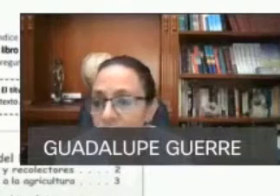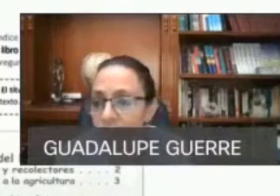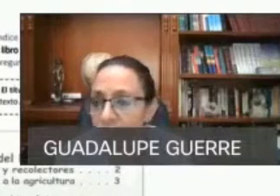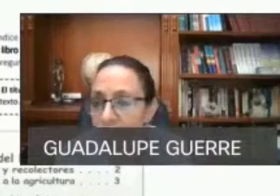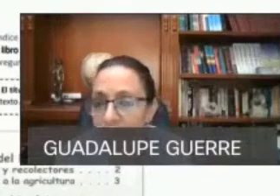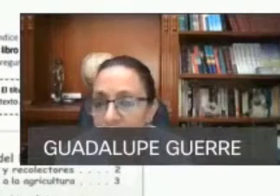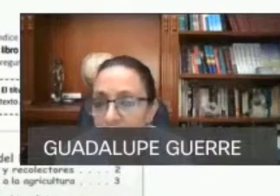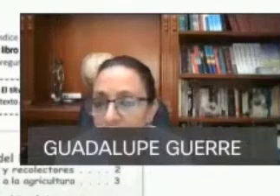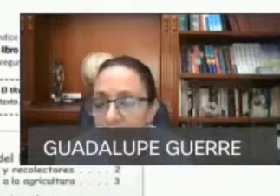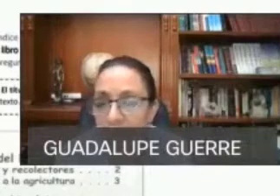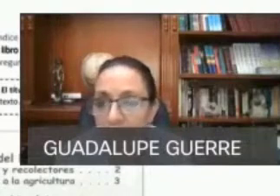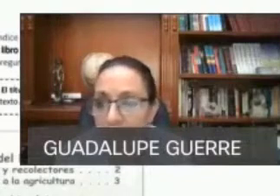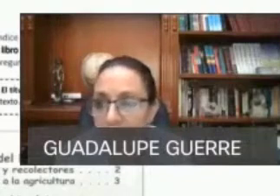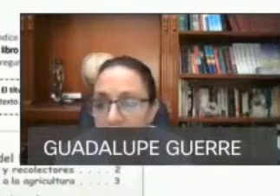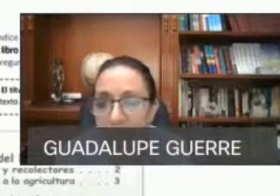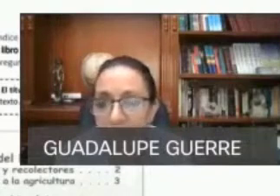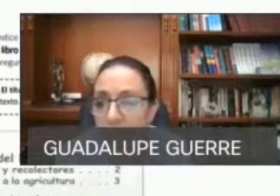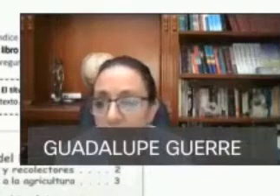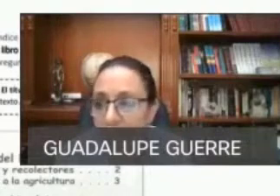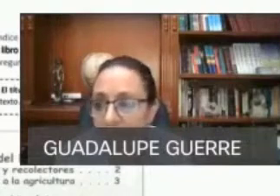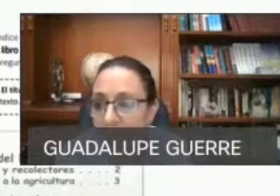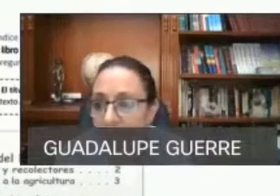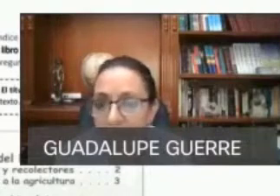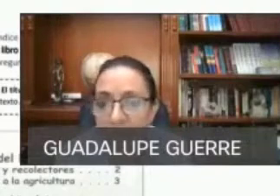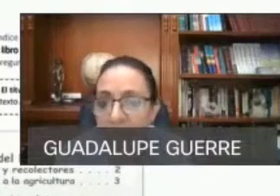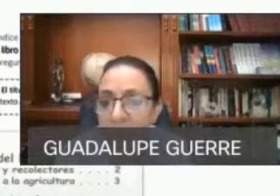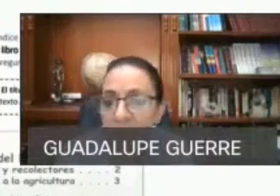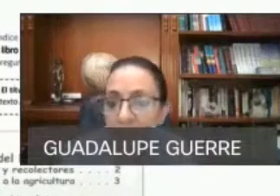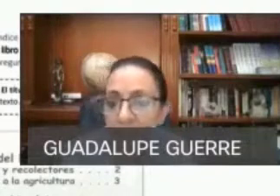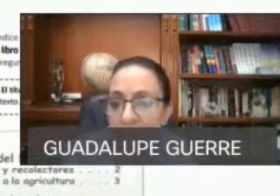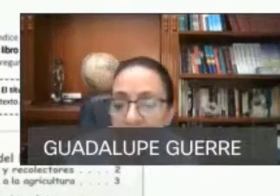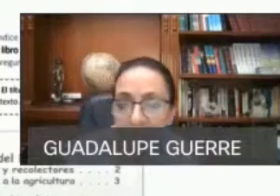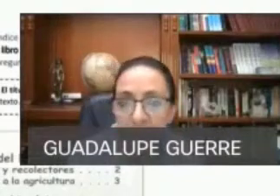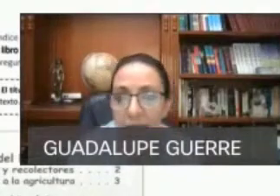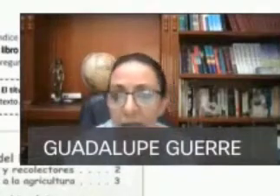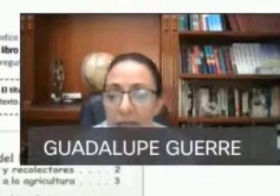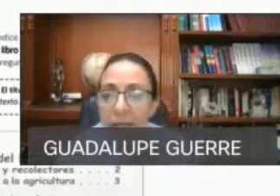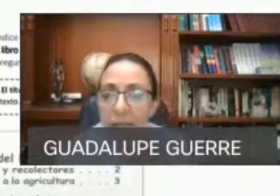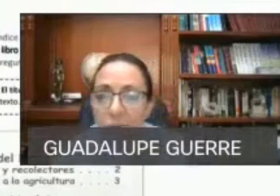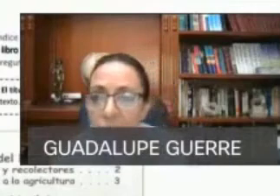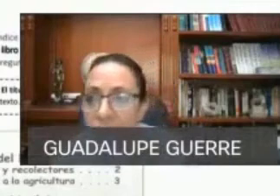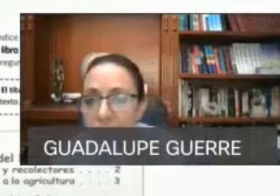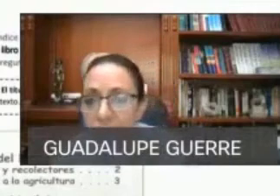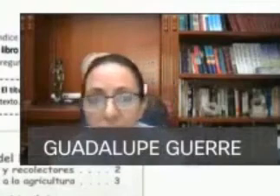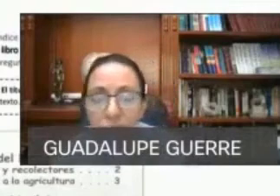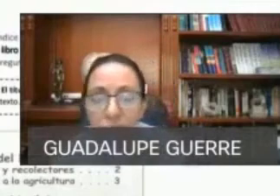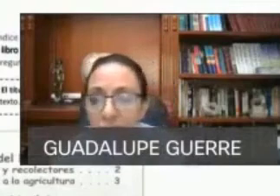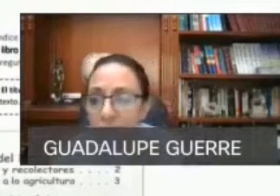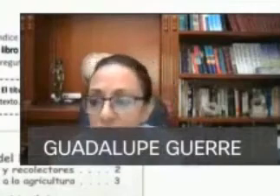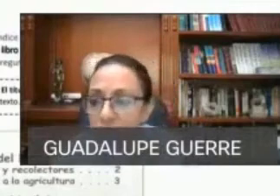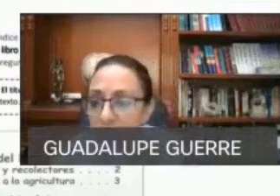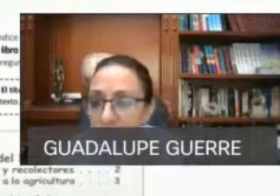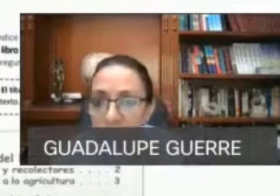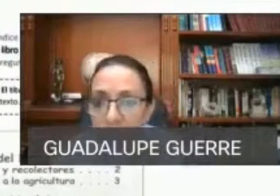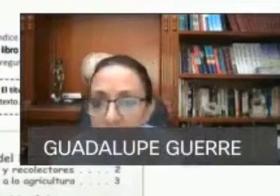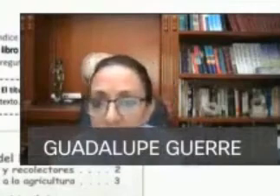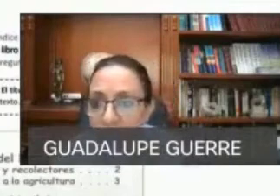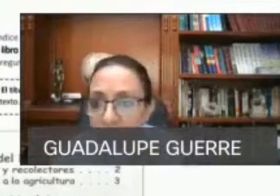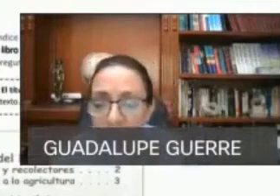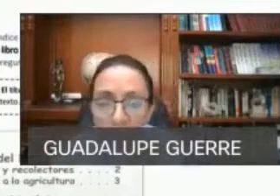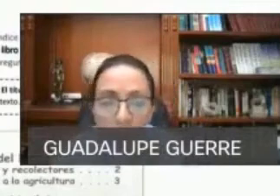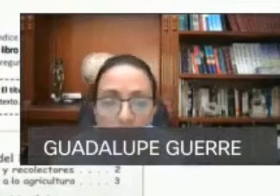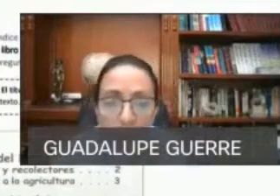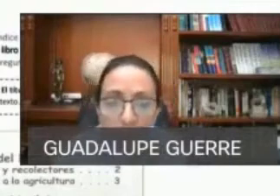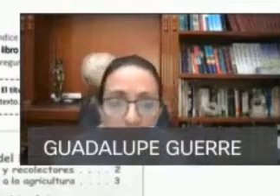ha sido fundamentalmente una herramienta de comunicación entre la educación y los contenidos que están dando